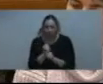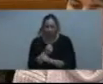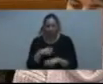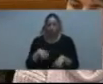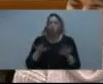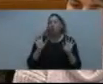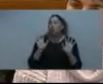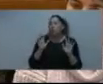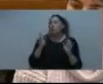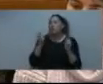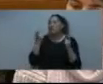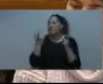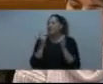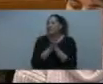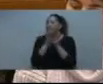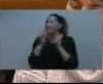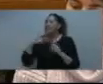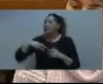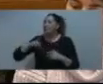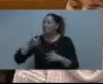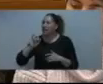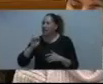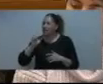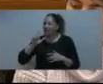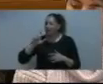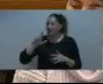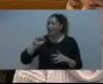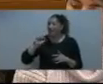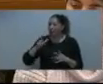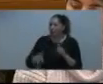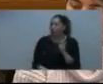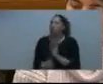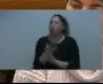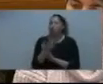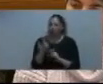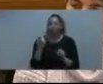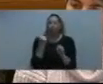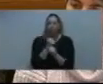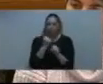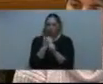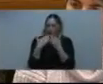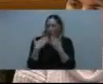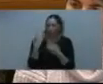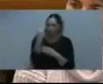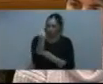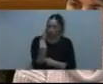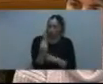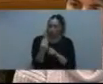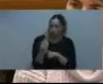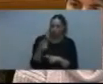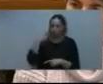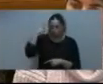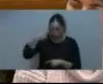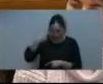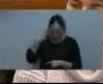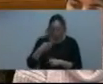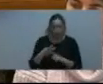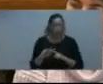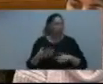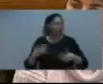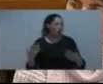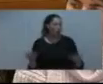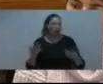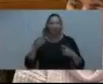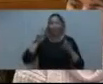sabrá, Santa María la Real crea empleo y ha creado mucho empleo alrededor de estos monumentos. Empleo, cultura, tenemos